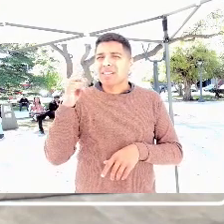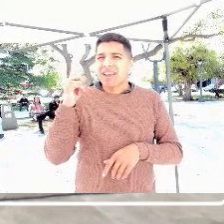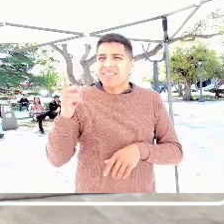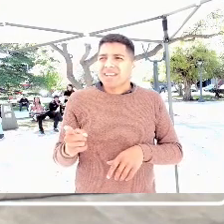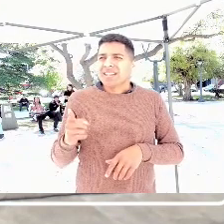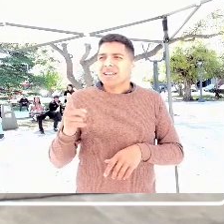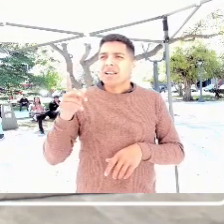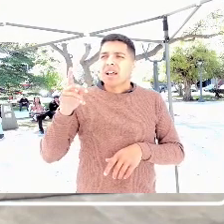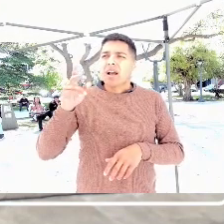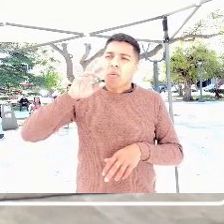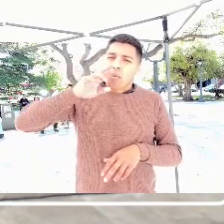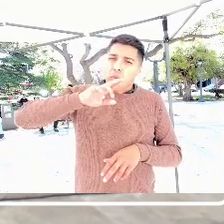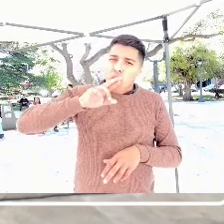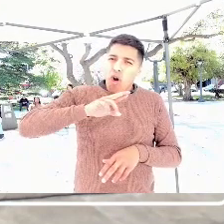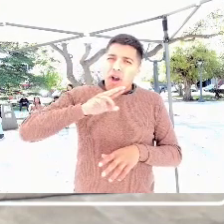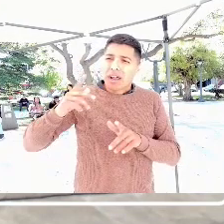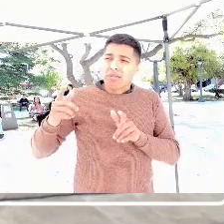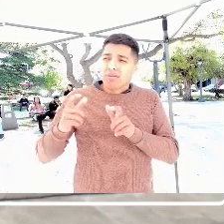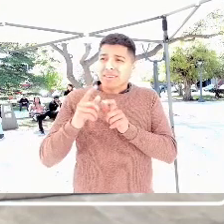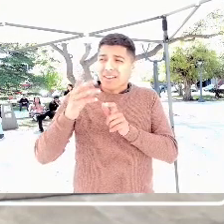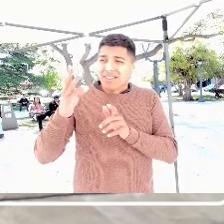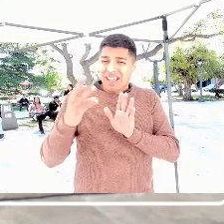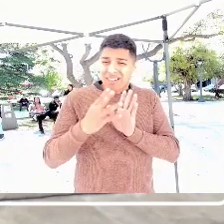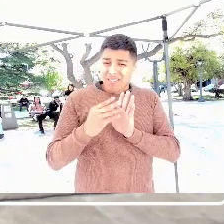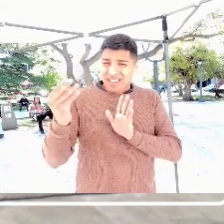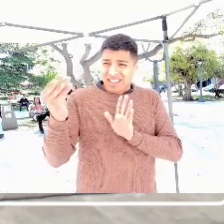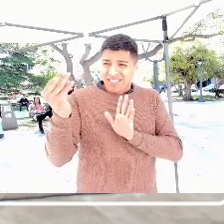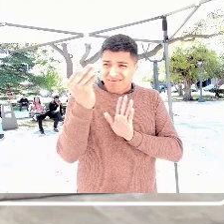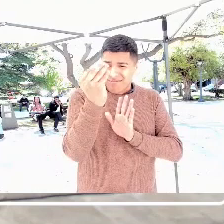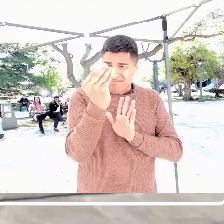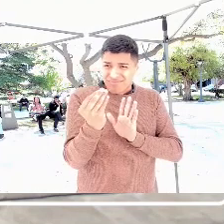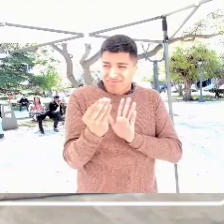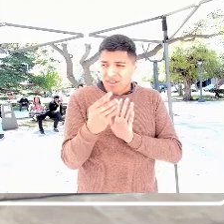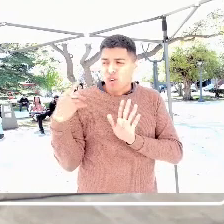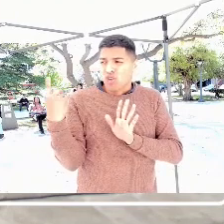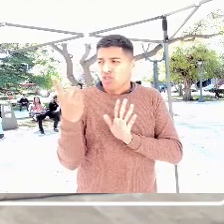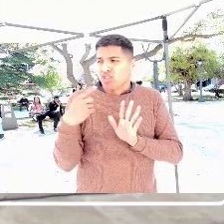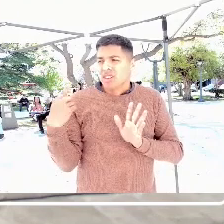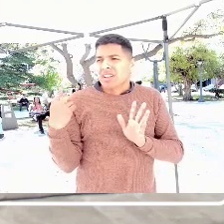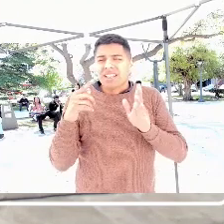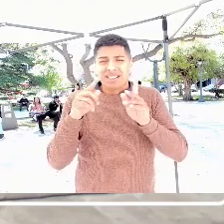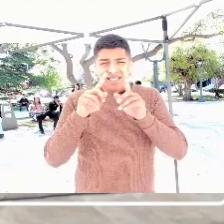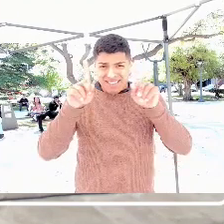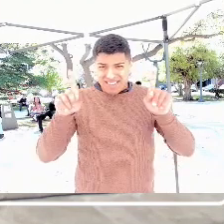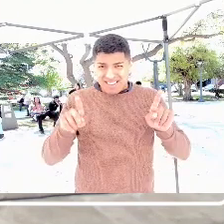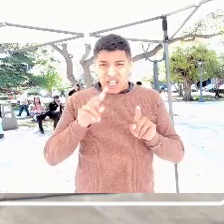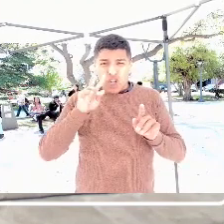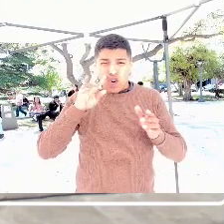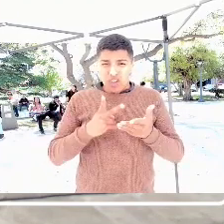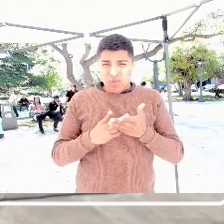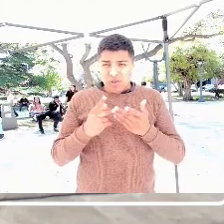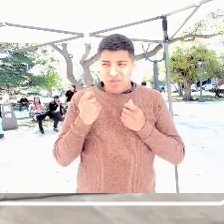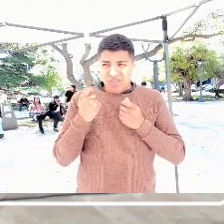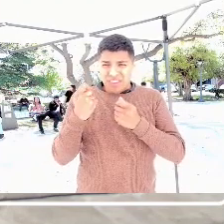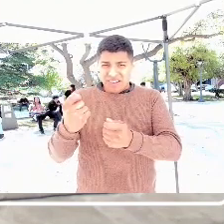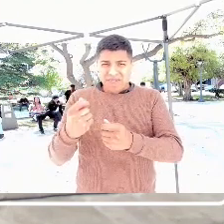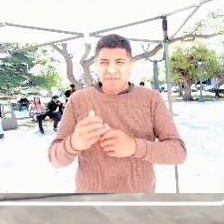Damas del Hospital Español que nos acompañe para hacer entrega del reconocimiento.